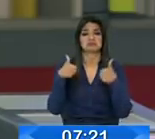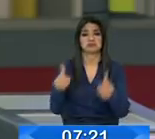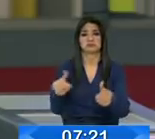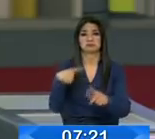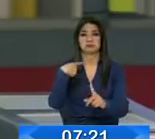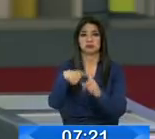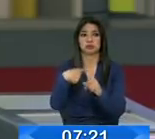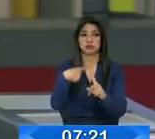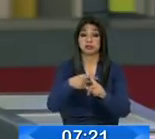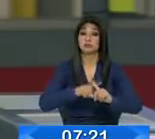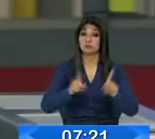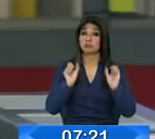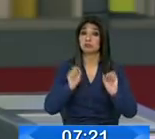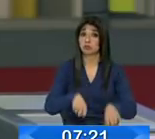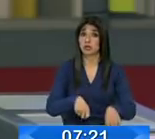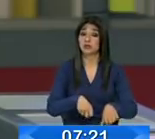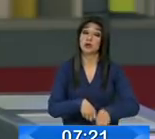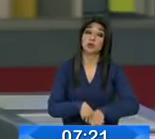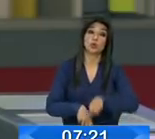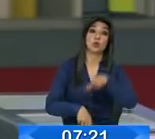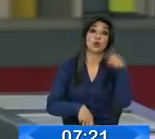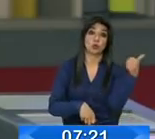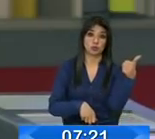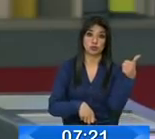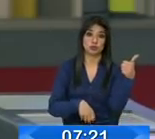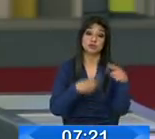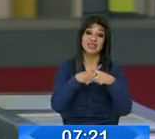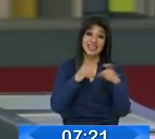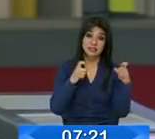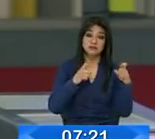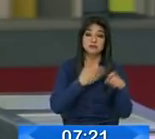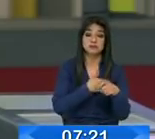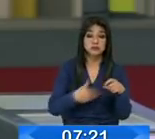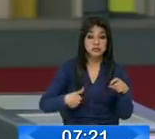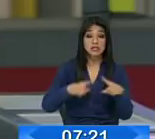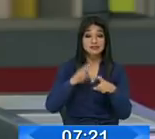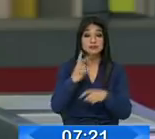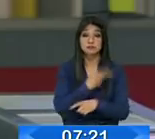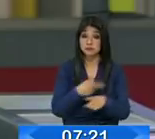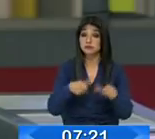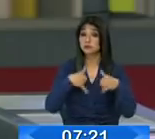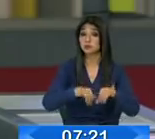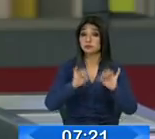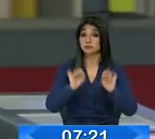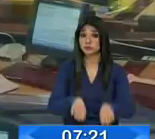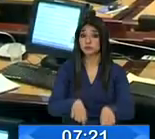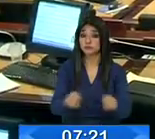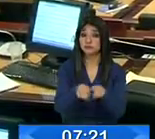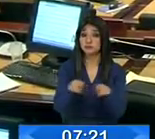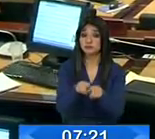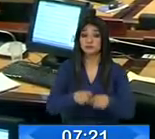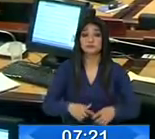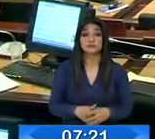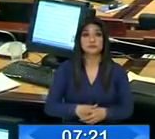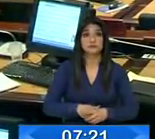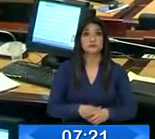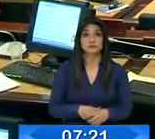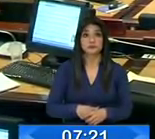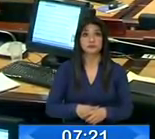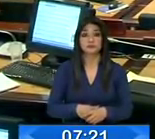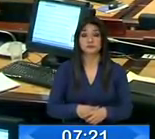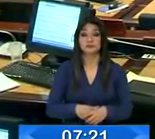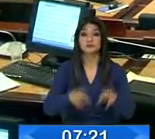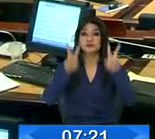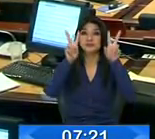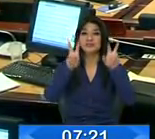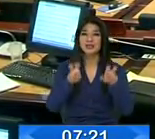se podría extender a otros ex jefes de Estado. Le contamos. A la palestra política volvió el tema de